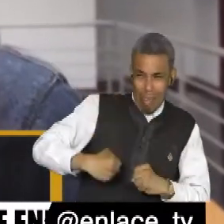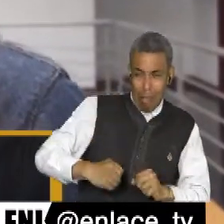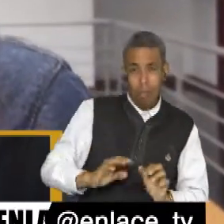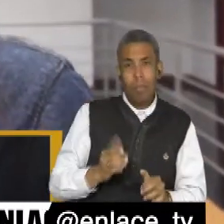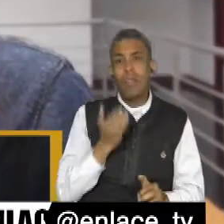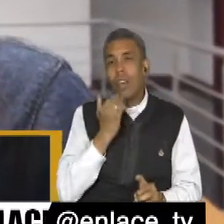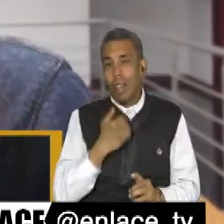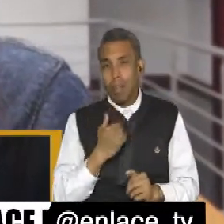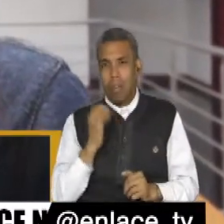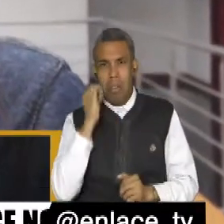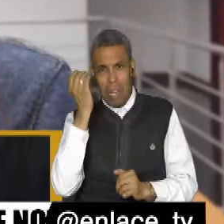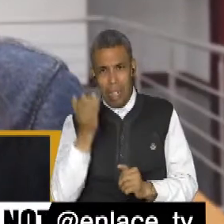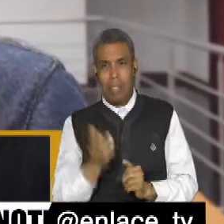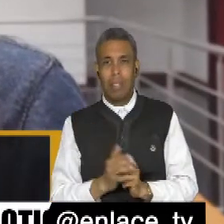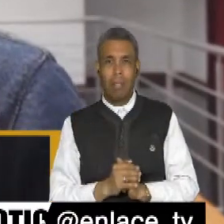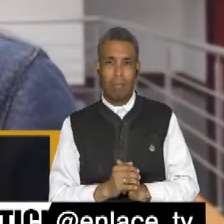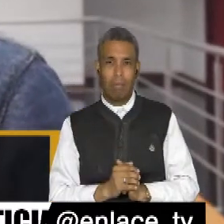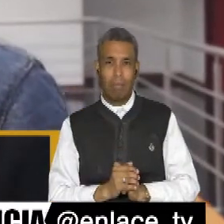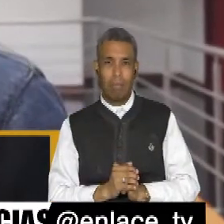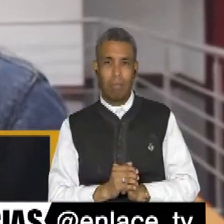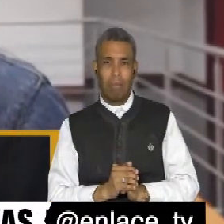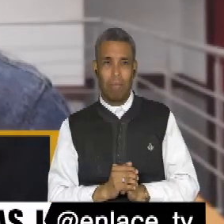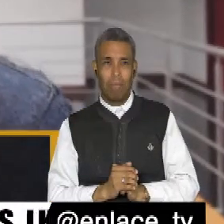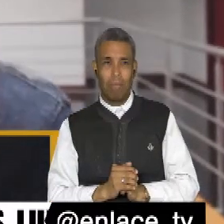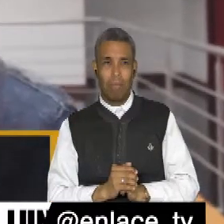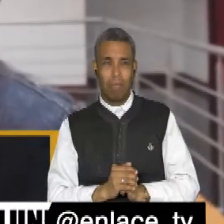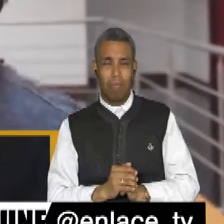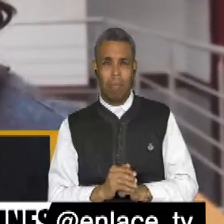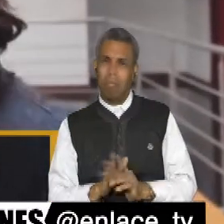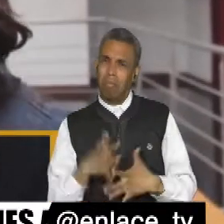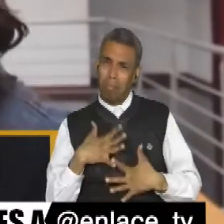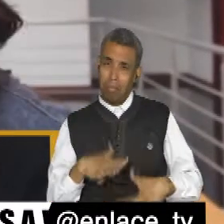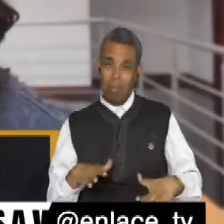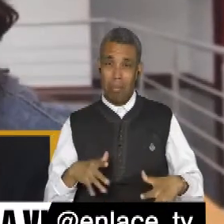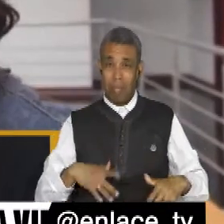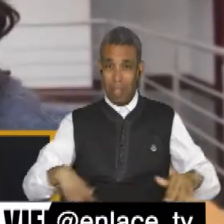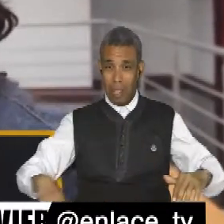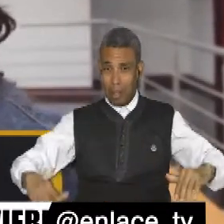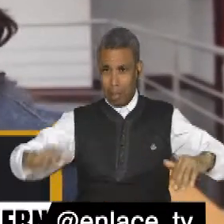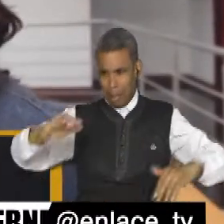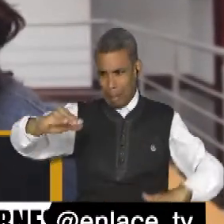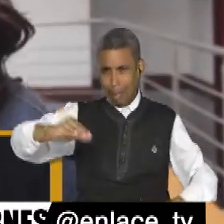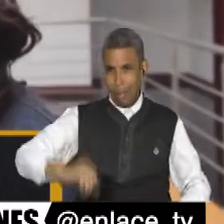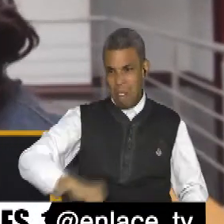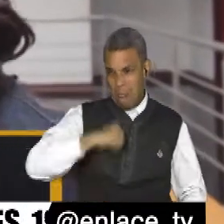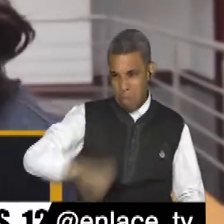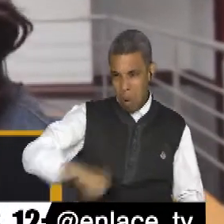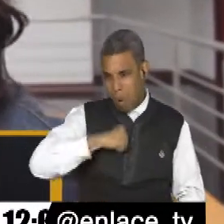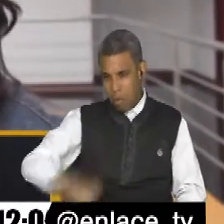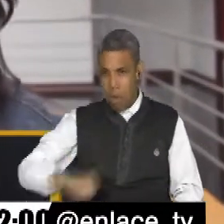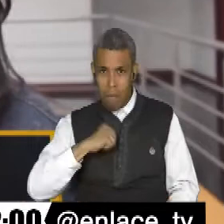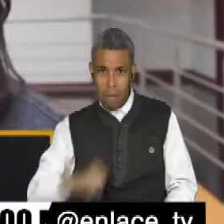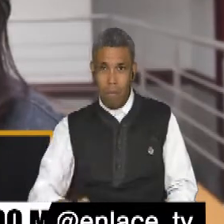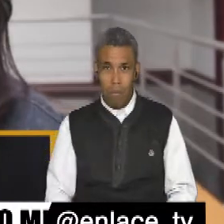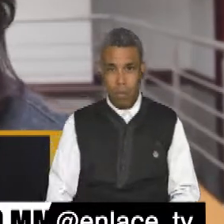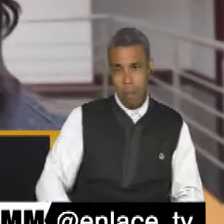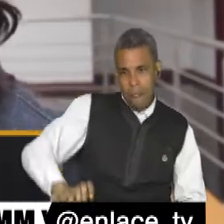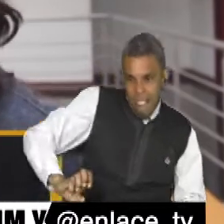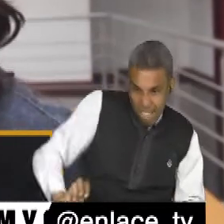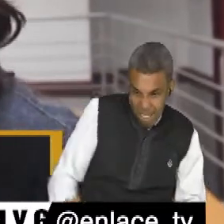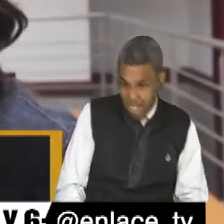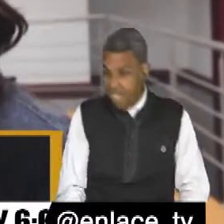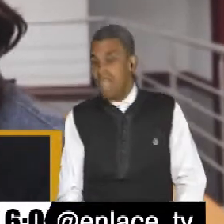equipos de sonido, esas fuentes, mantenerlos a un nivel moderado para no afectar, para no tener que alzar más la